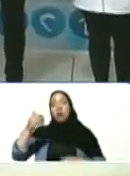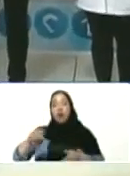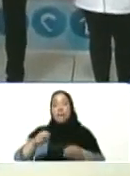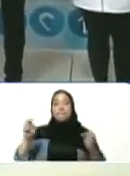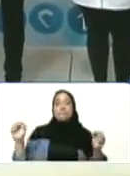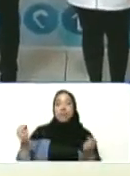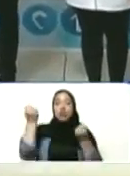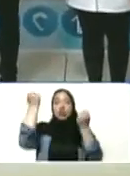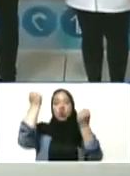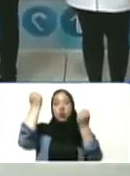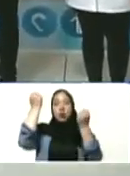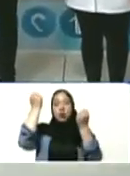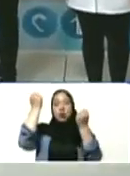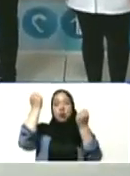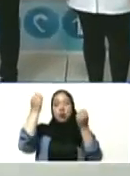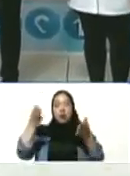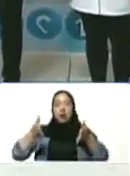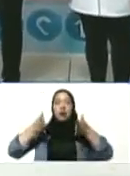victoria.